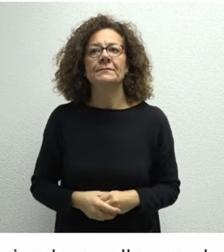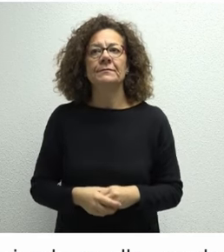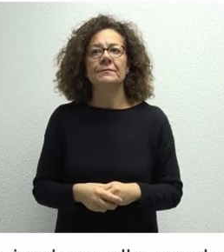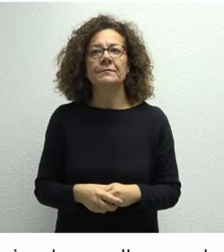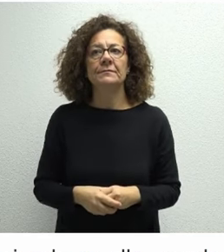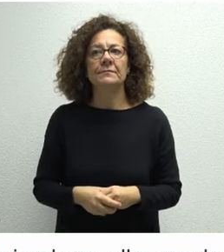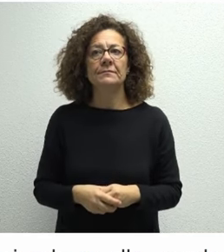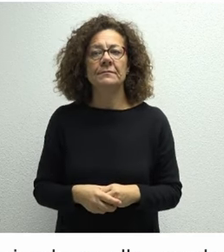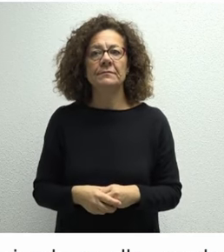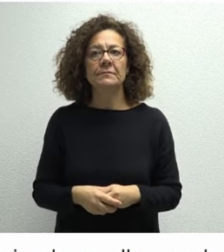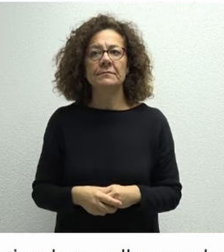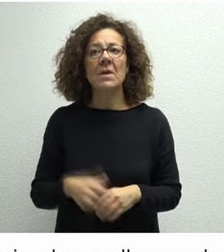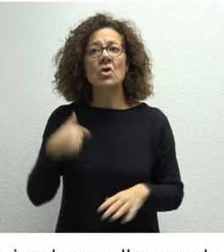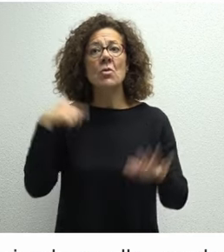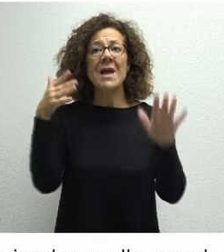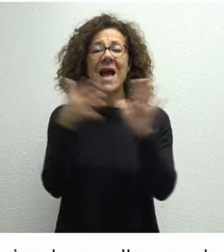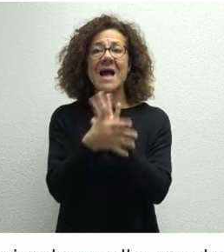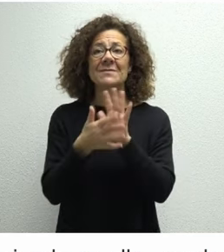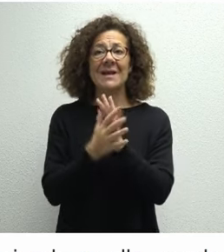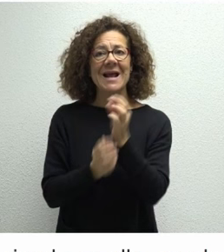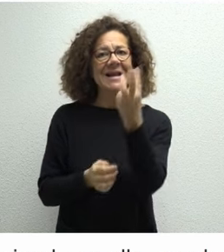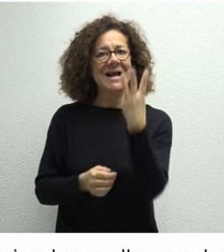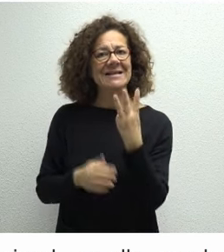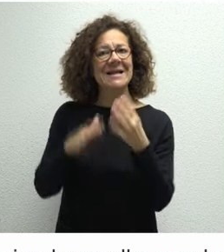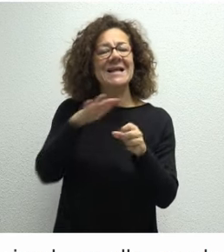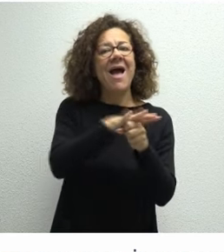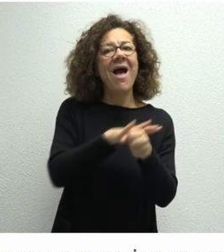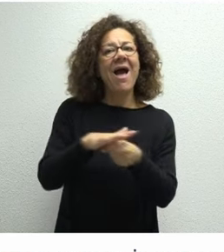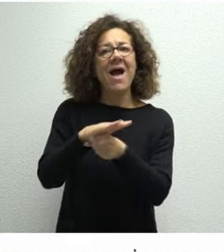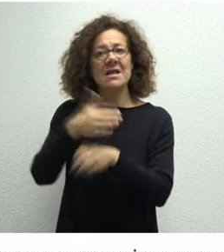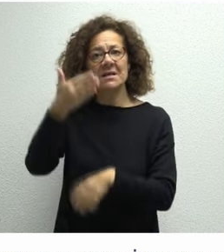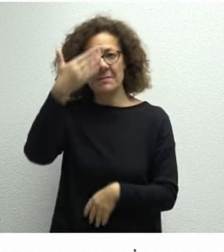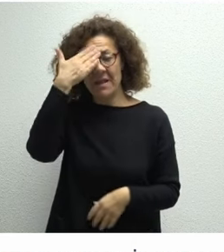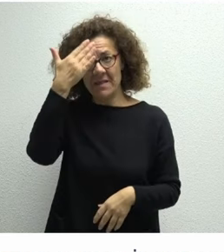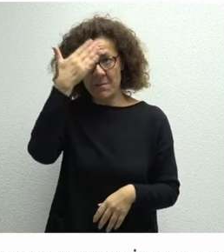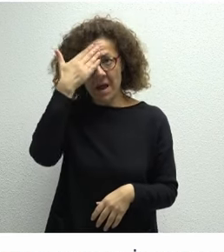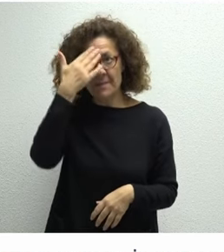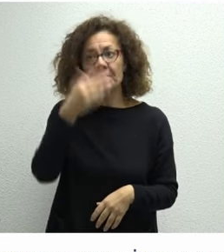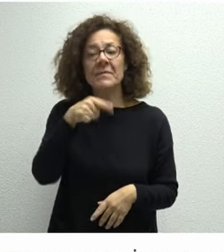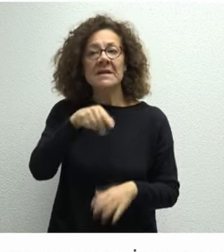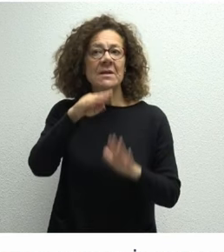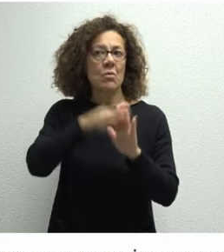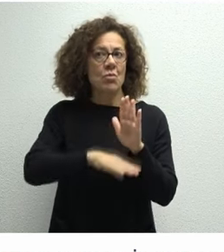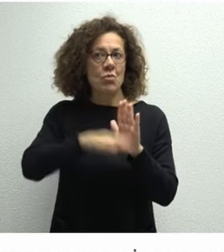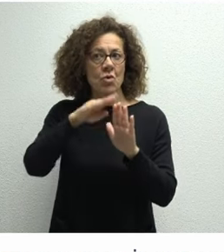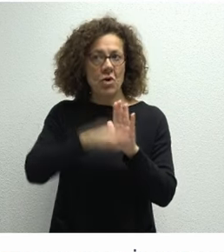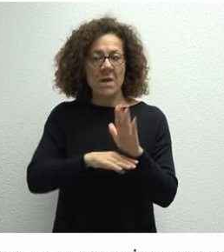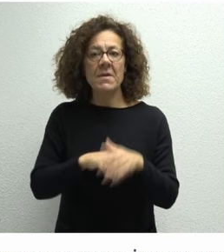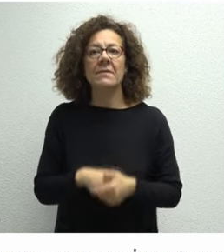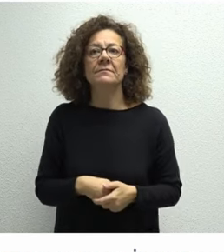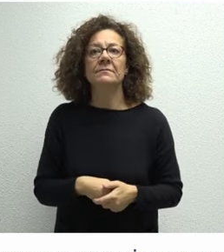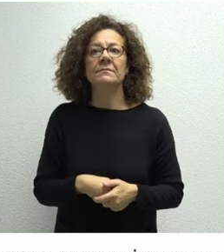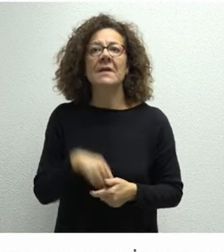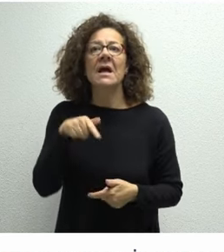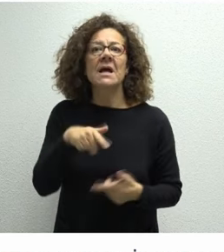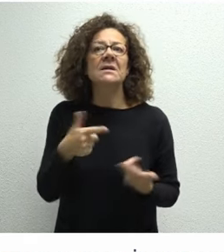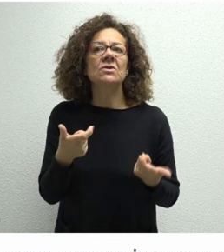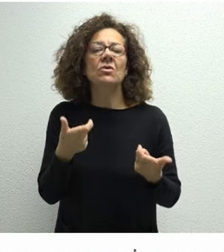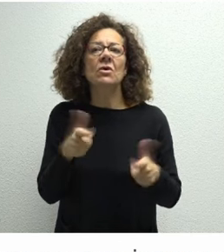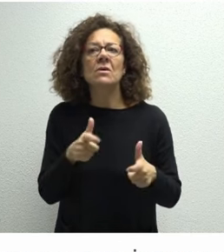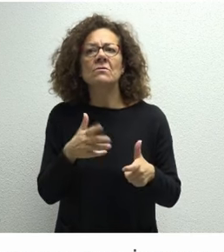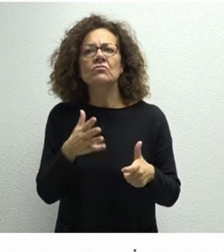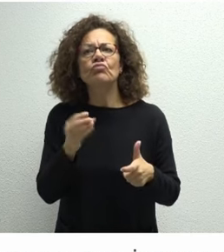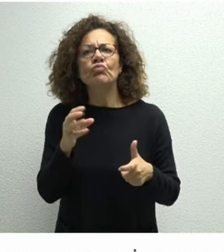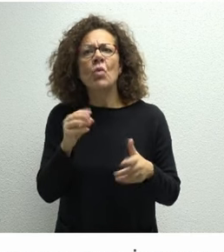eh os voy a explicar las tres áreas principales de acción de del programa esto es bueno está como